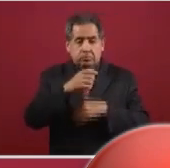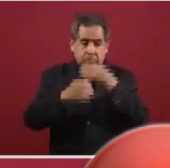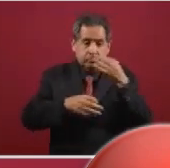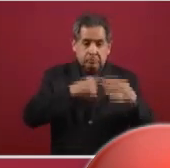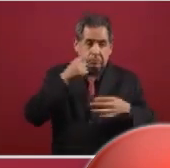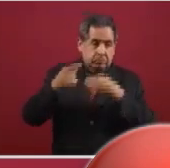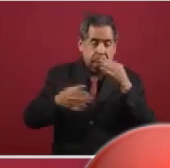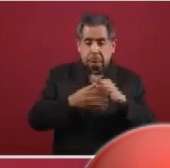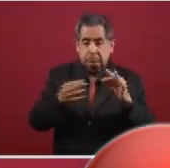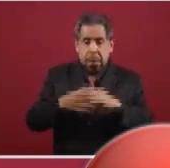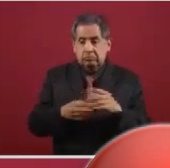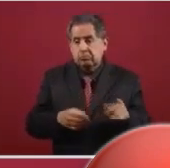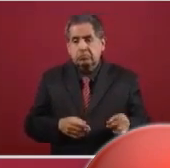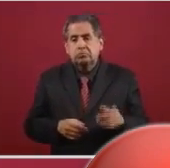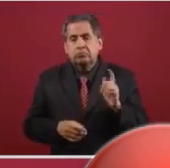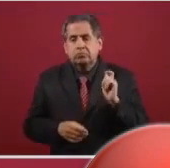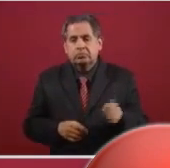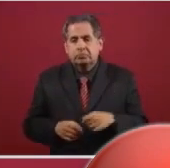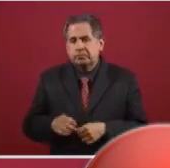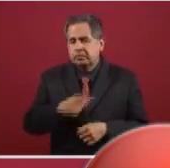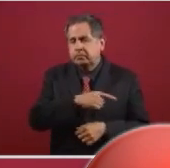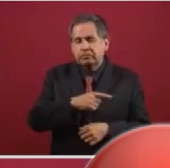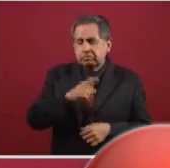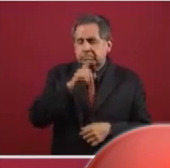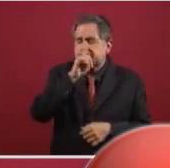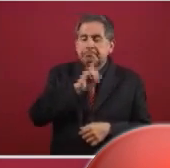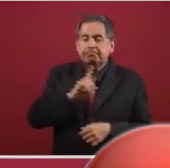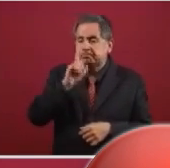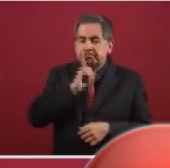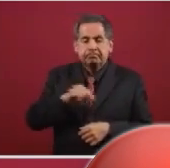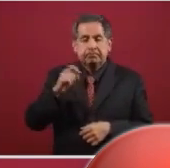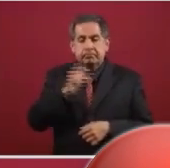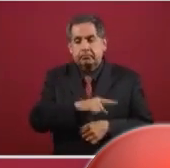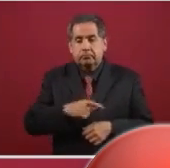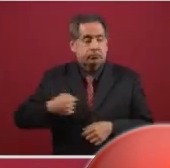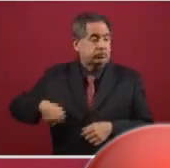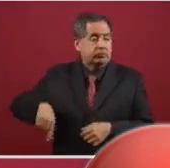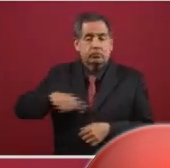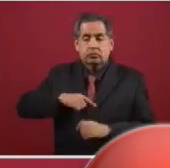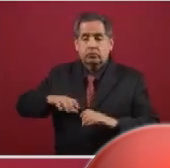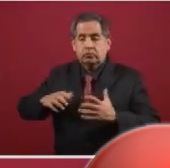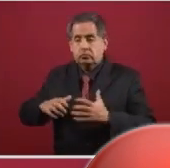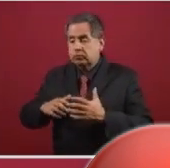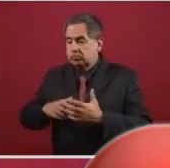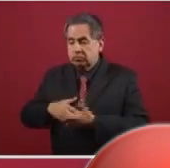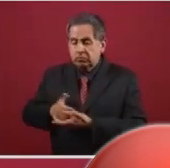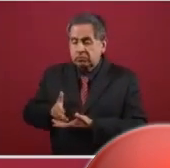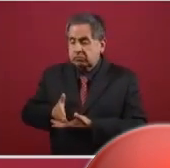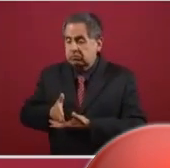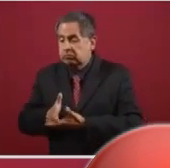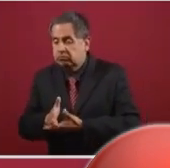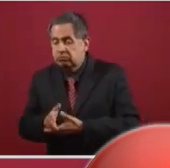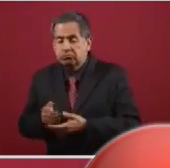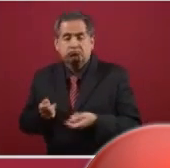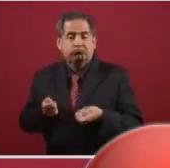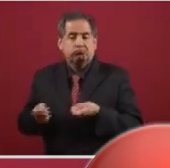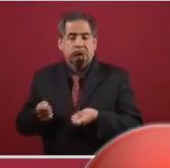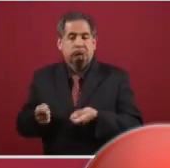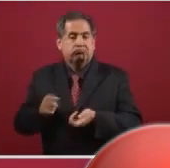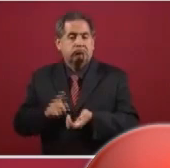difundiendo la mentira de que nosotros íbamos a intervenir